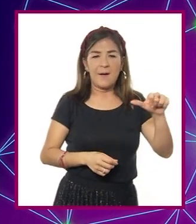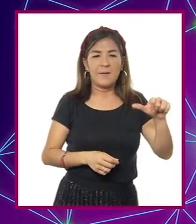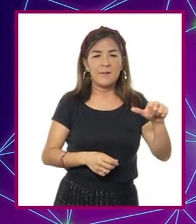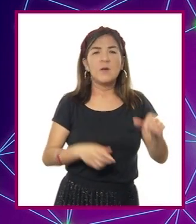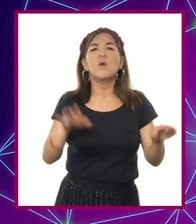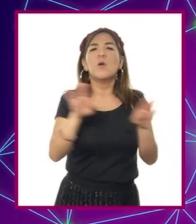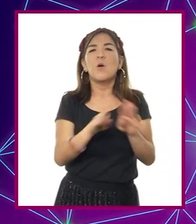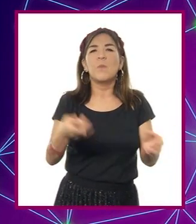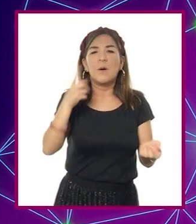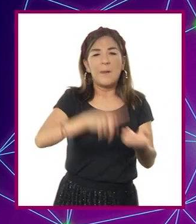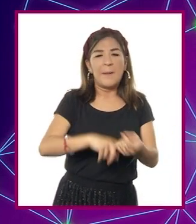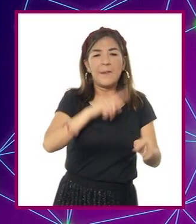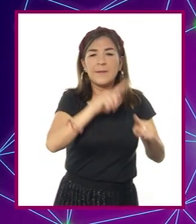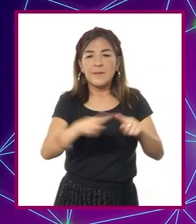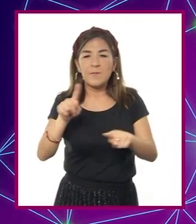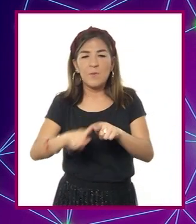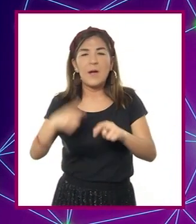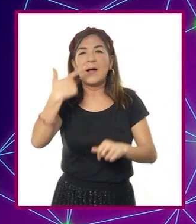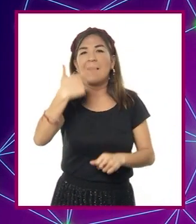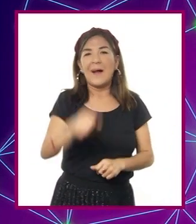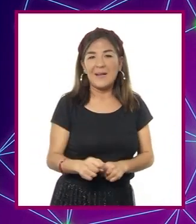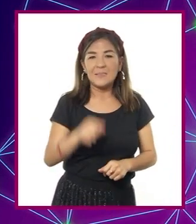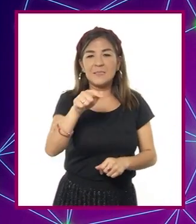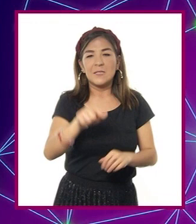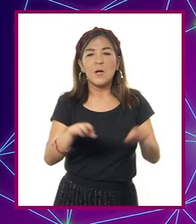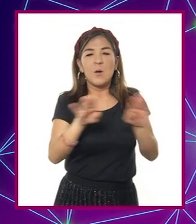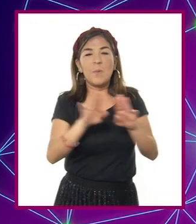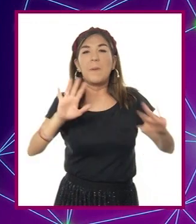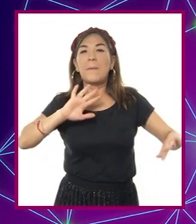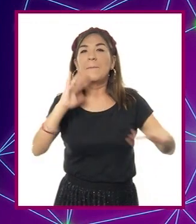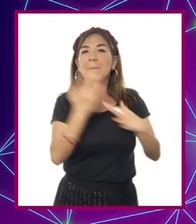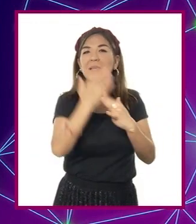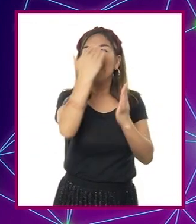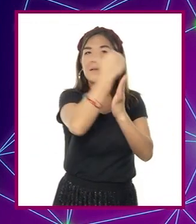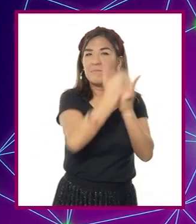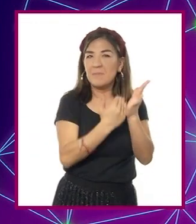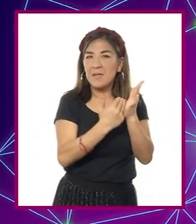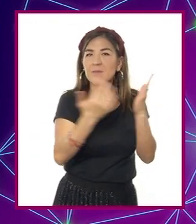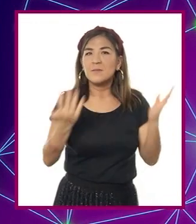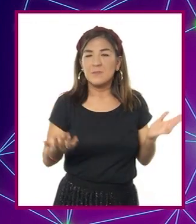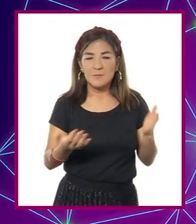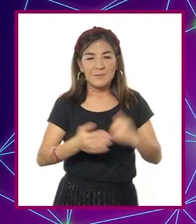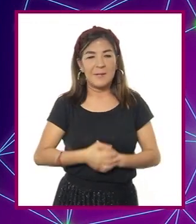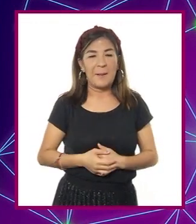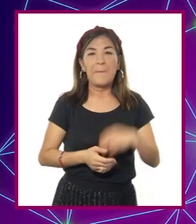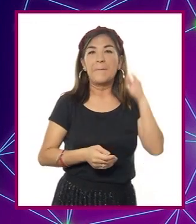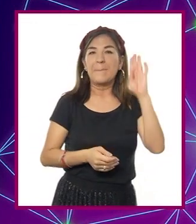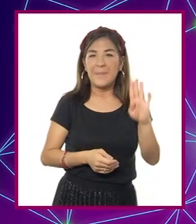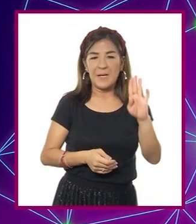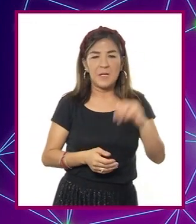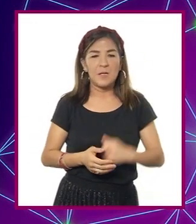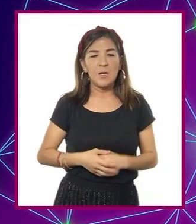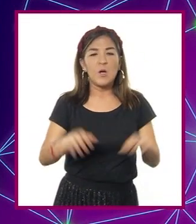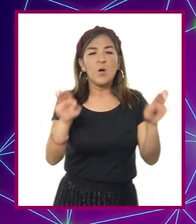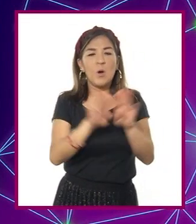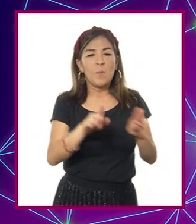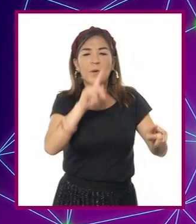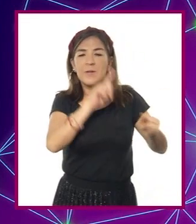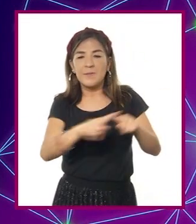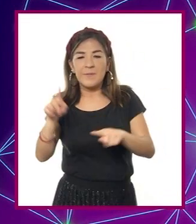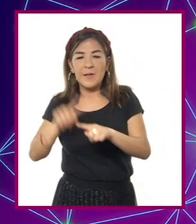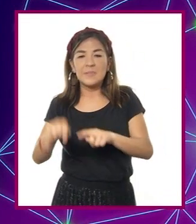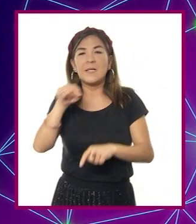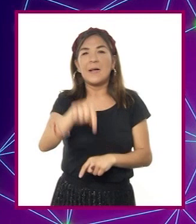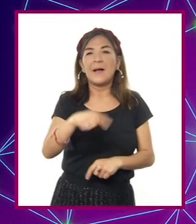del gas si su presión inicial se reduce a la mitad? B. ¿Cómo varía el volumen